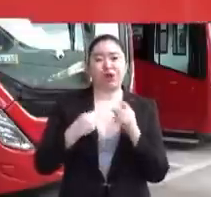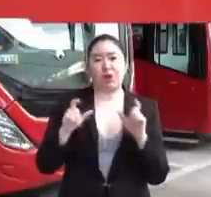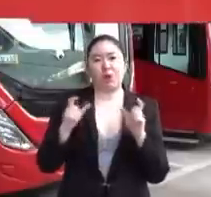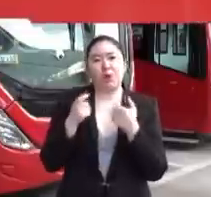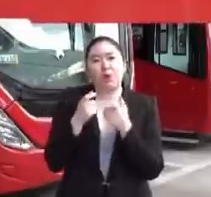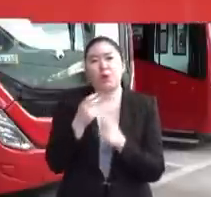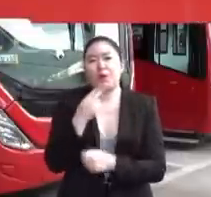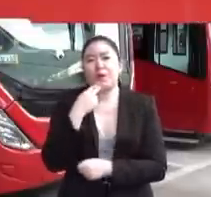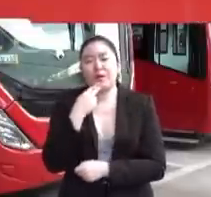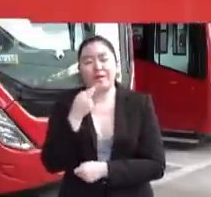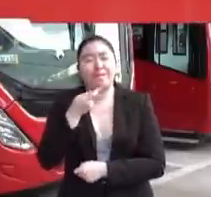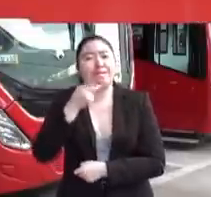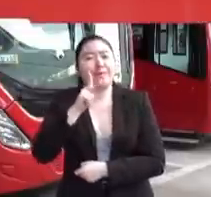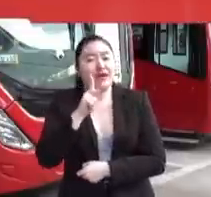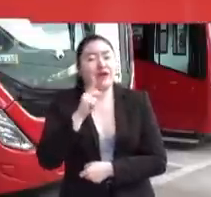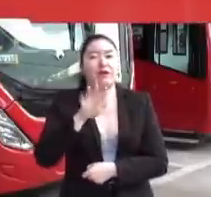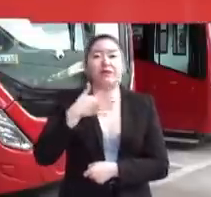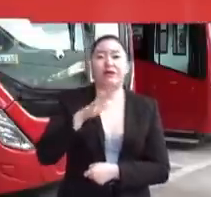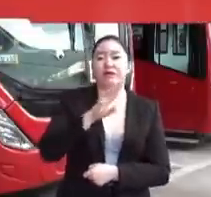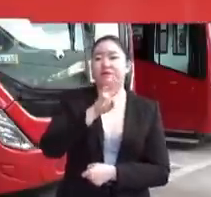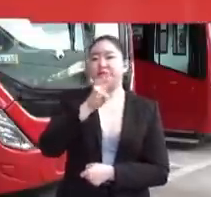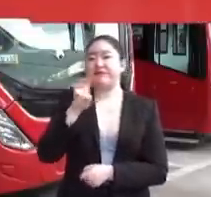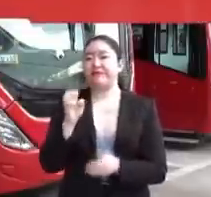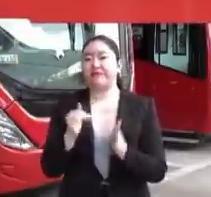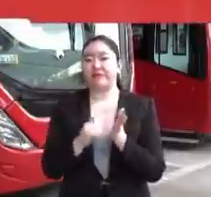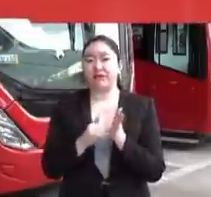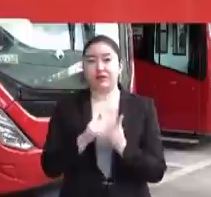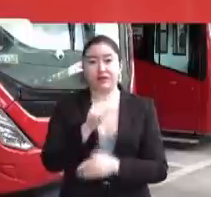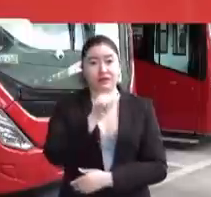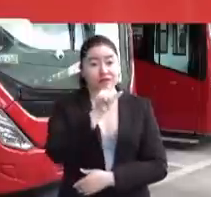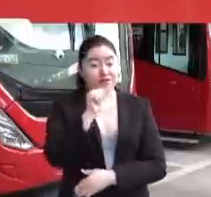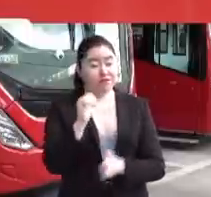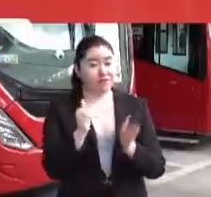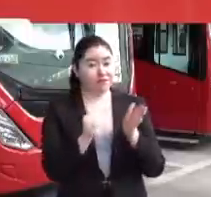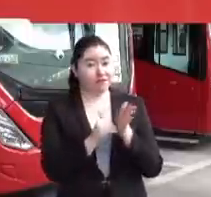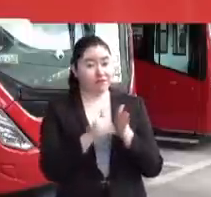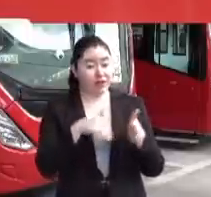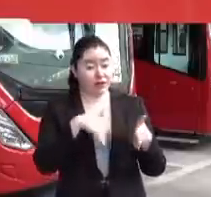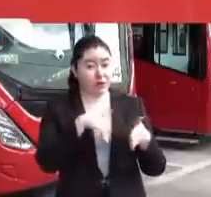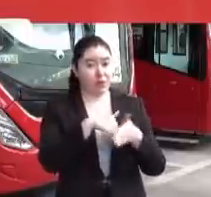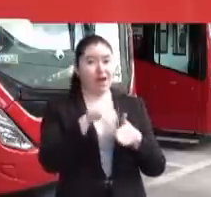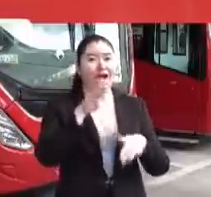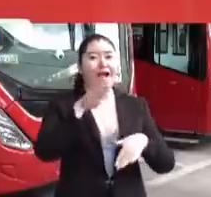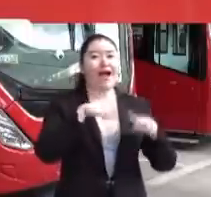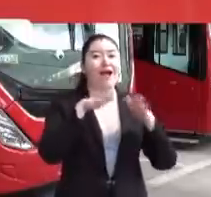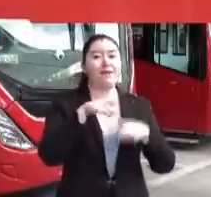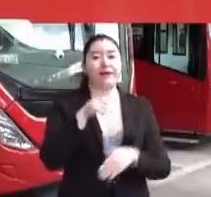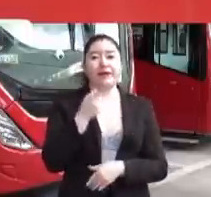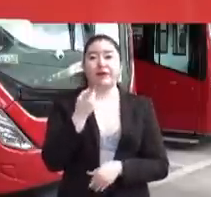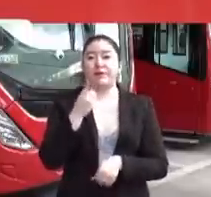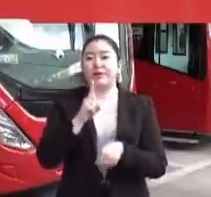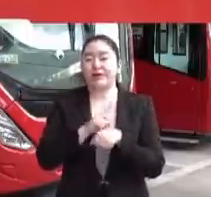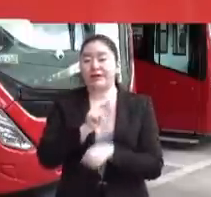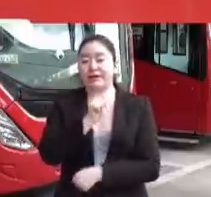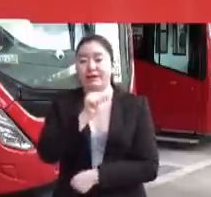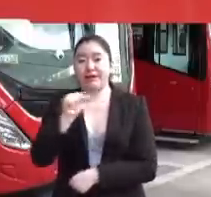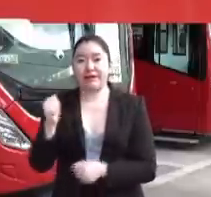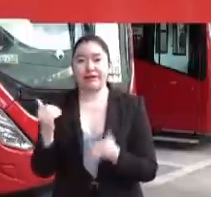normalmente son casi 300 mil pasajeros, 600 mil, llega hasta 600 mil pasajeros diarios la línea